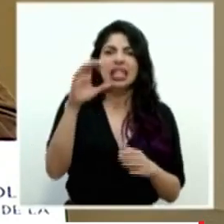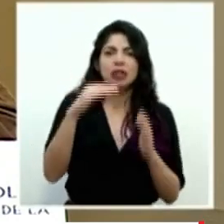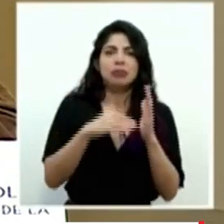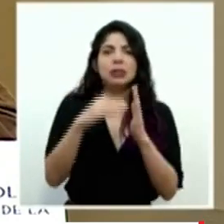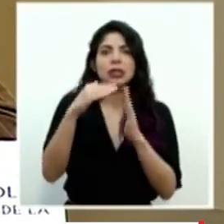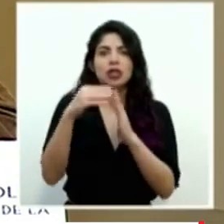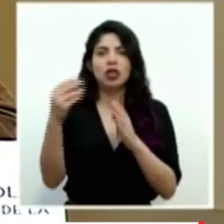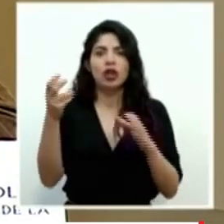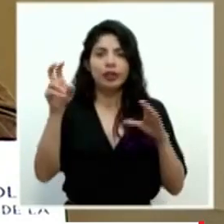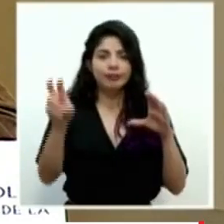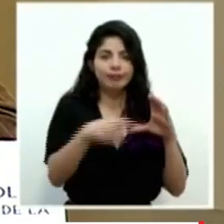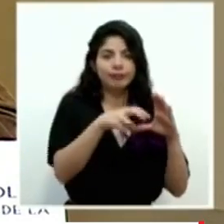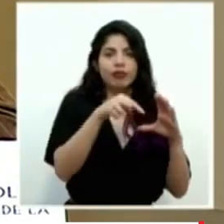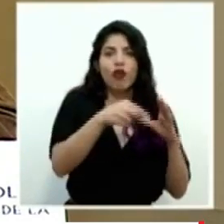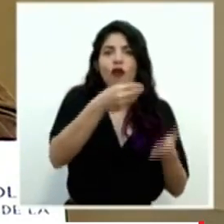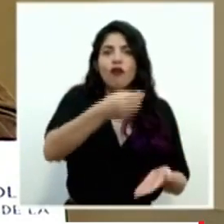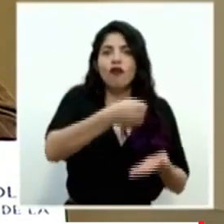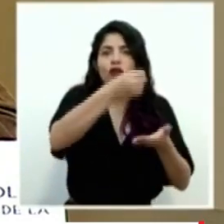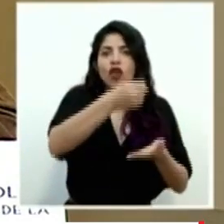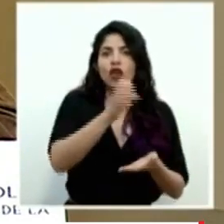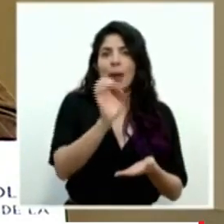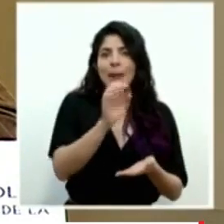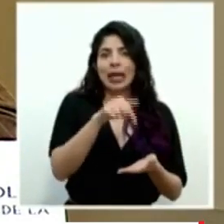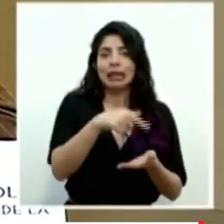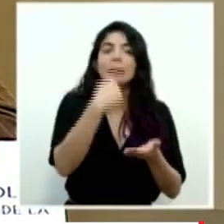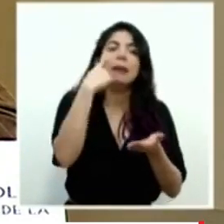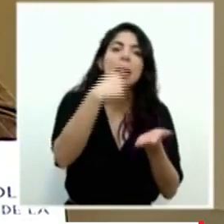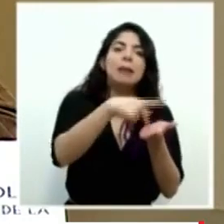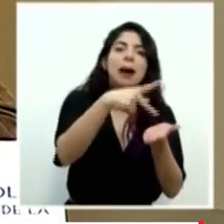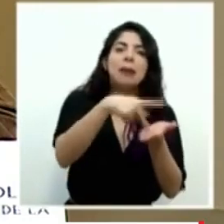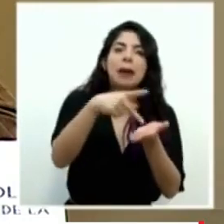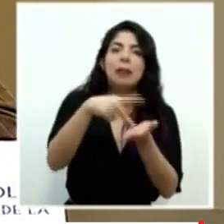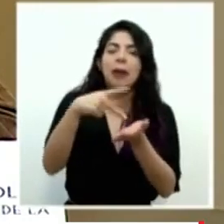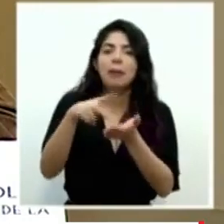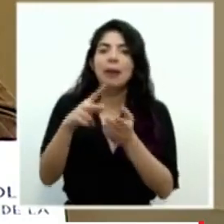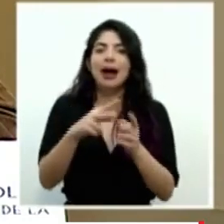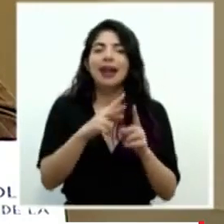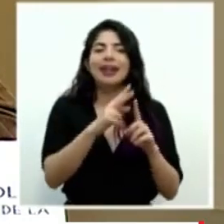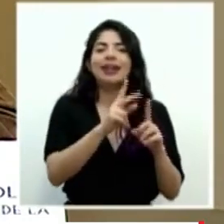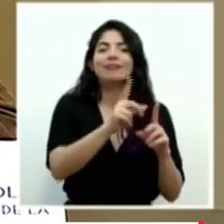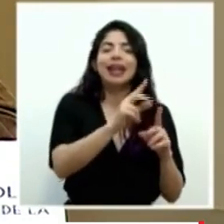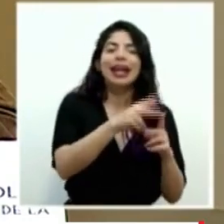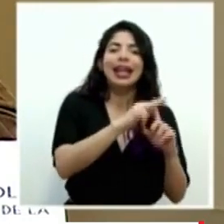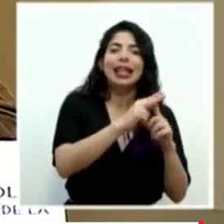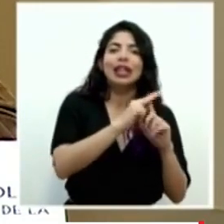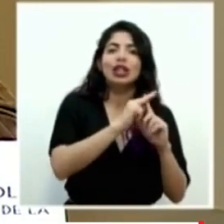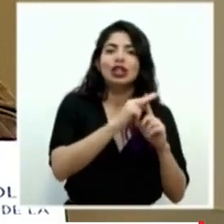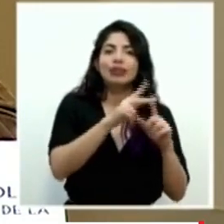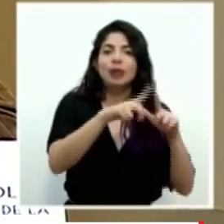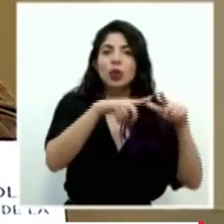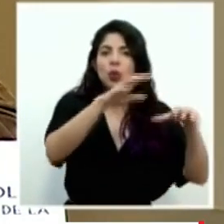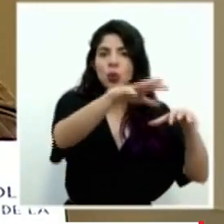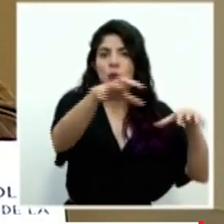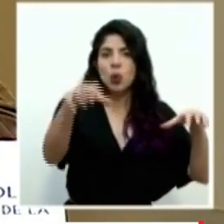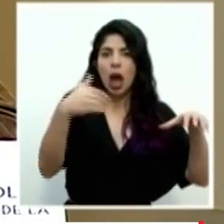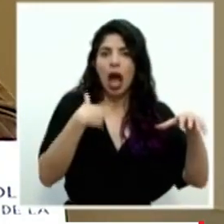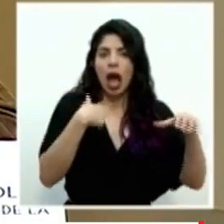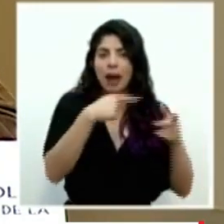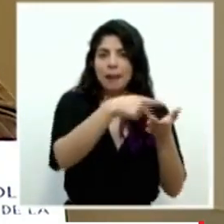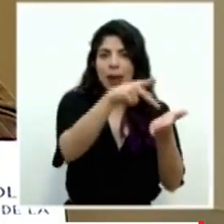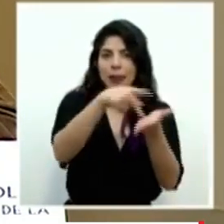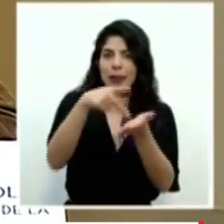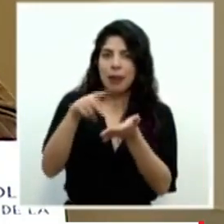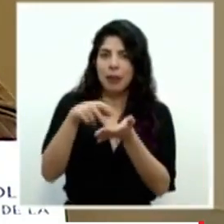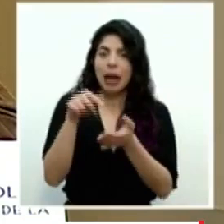500 millones al fondo de emergencia, con los que se han estado pagando parte de los créditos locales que adquirimos. Y